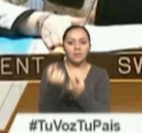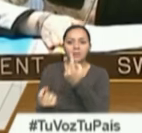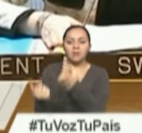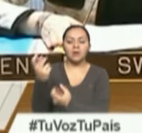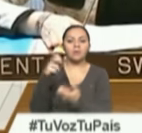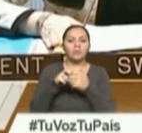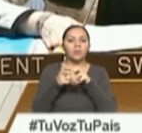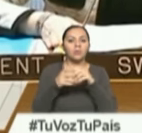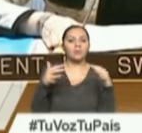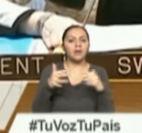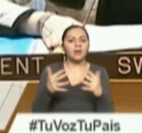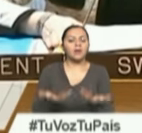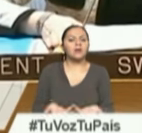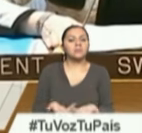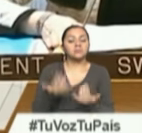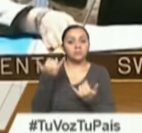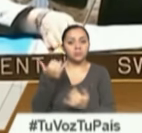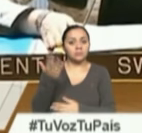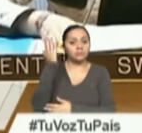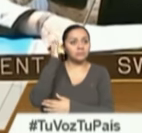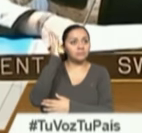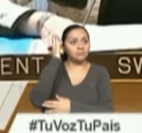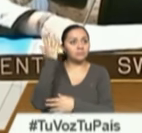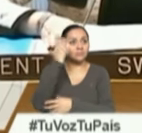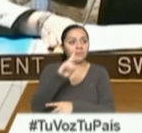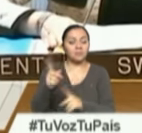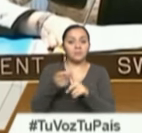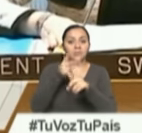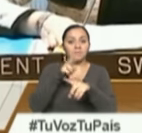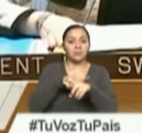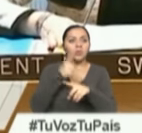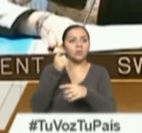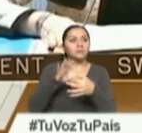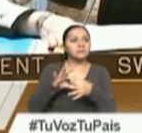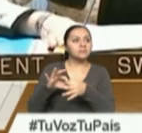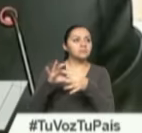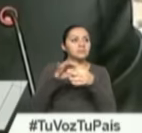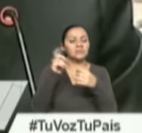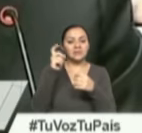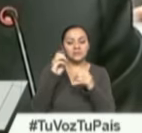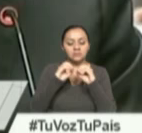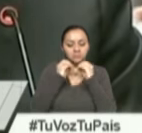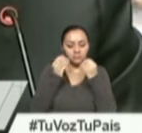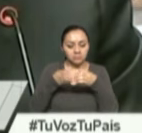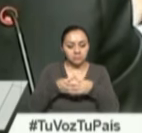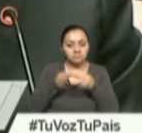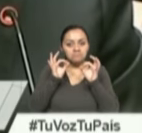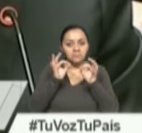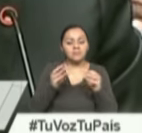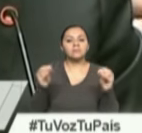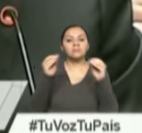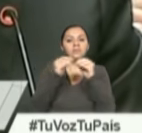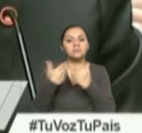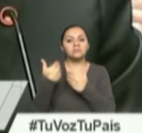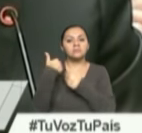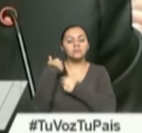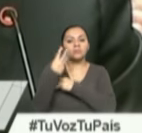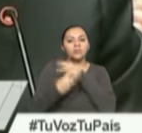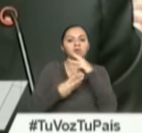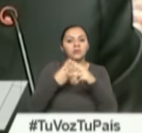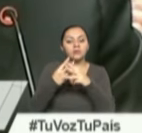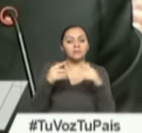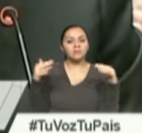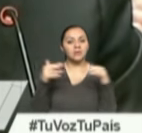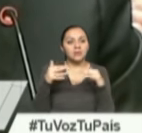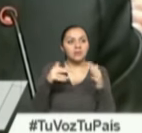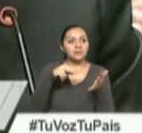el Consejo de Seguridad de la ONU, Guterres destacó la necesidad de unificar a la organización para hacer frente a los retos mundiales como las guerras en